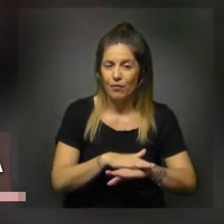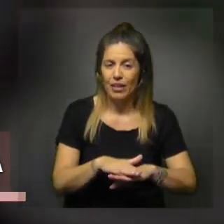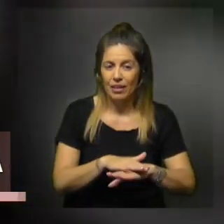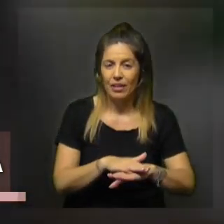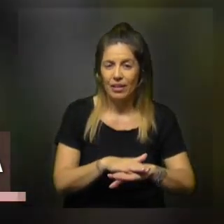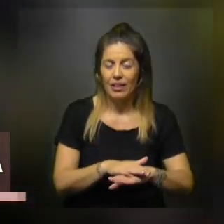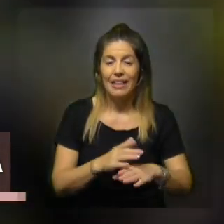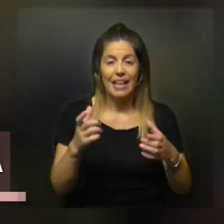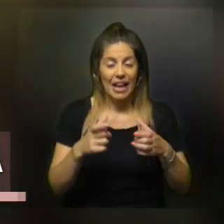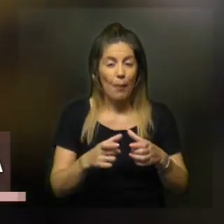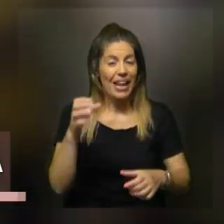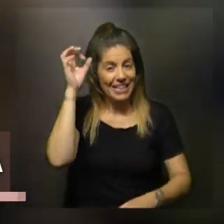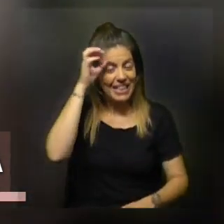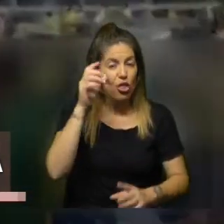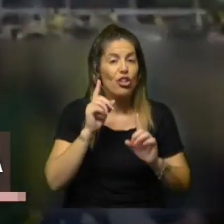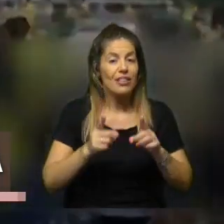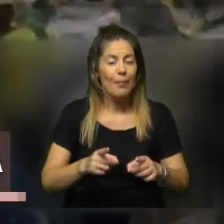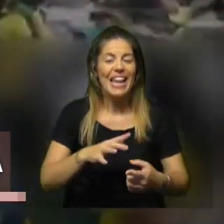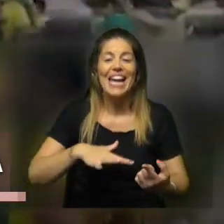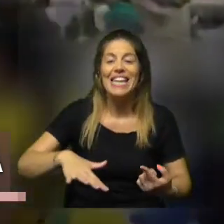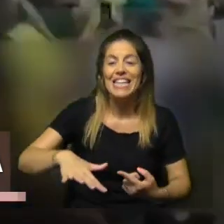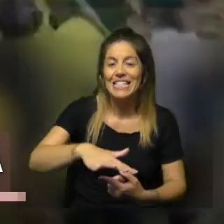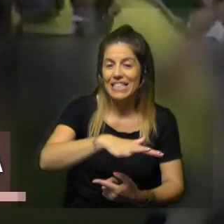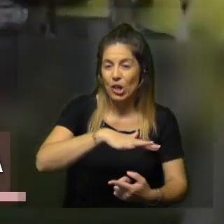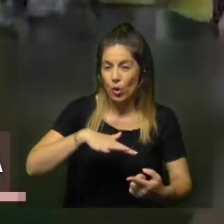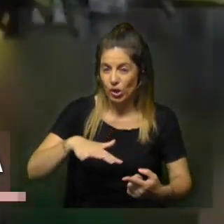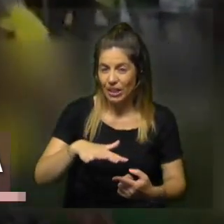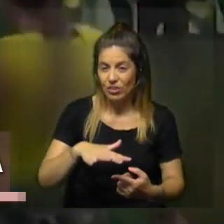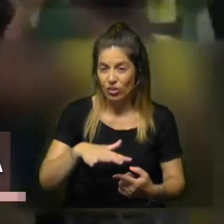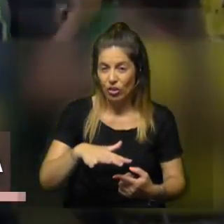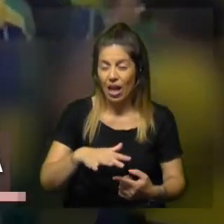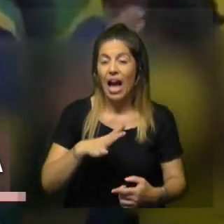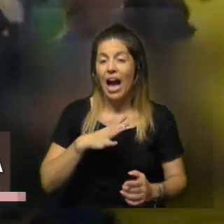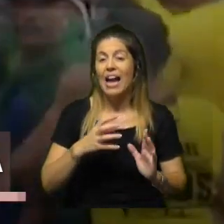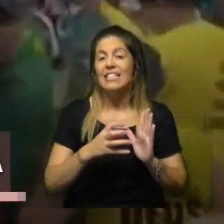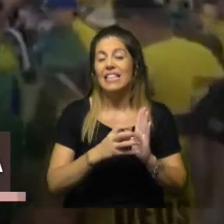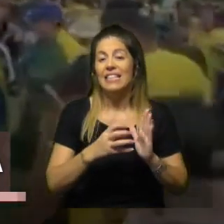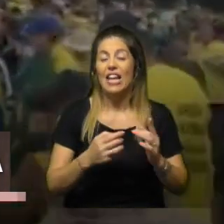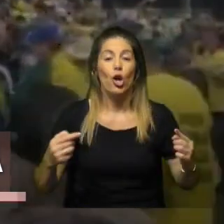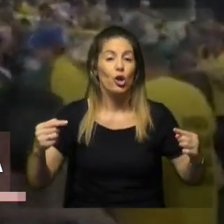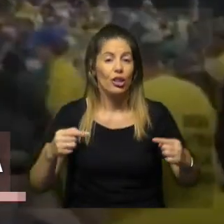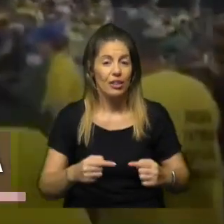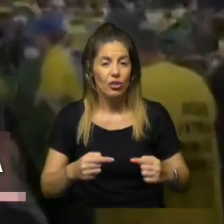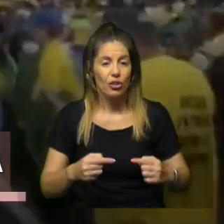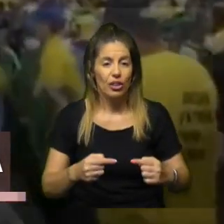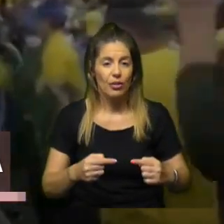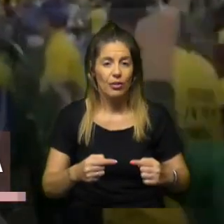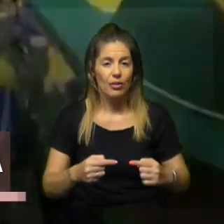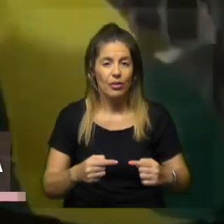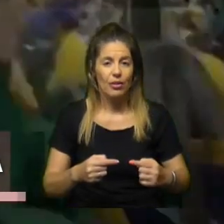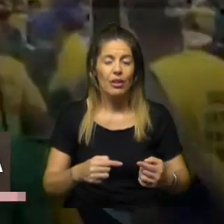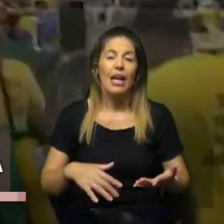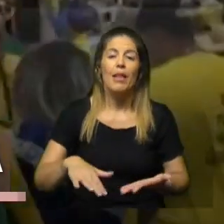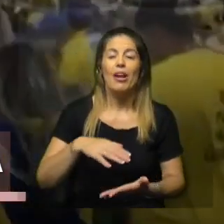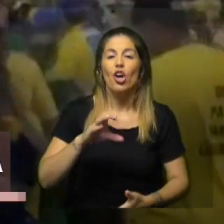de la Cámara de Senadores también. Bueno, en ese contexto hay señales contradictorias de parte de esos liderazgos partidarios, ¿no? Valdemar